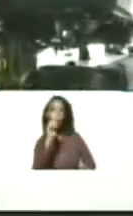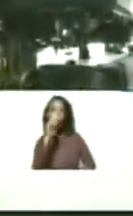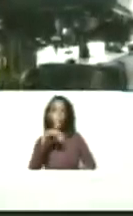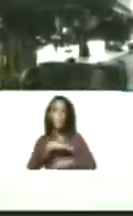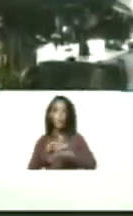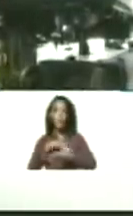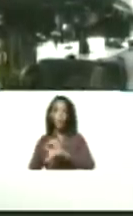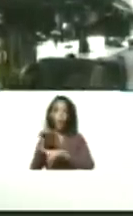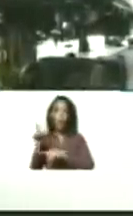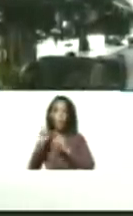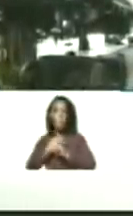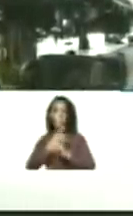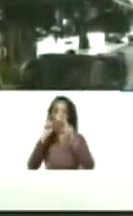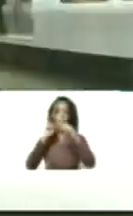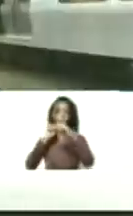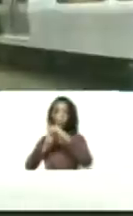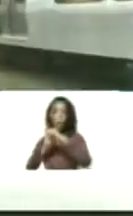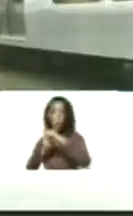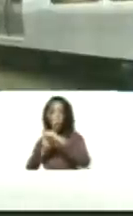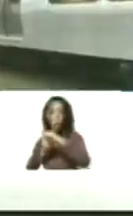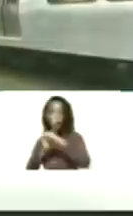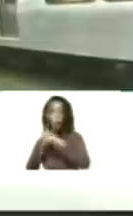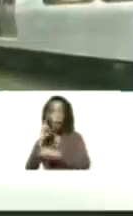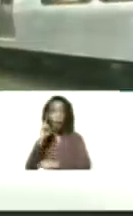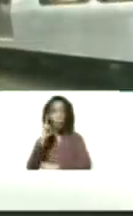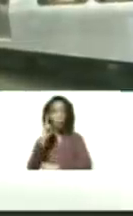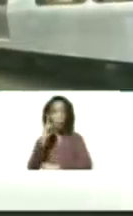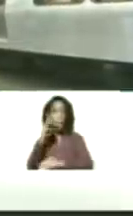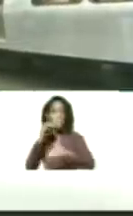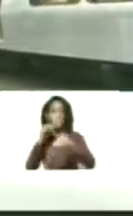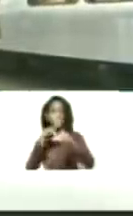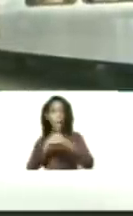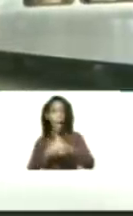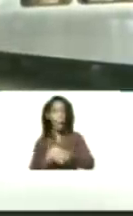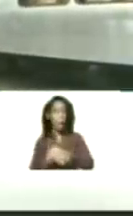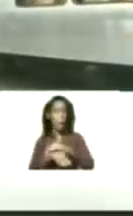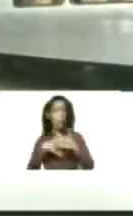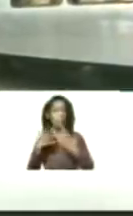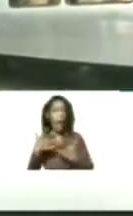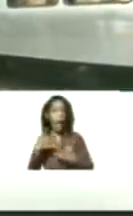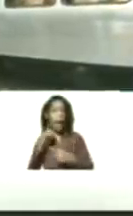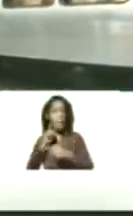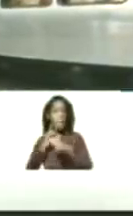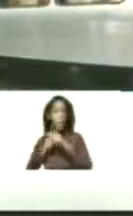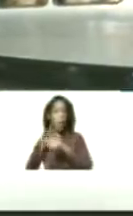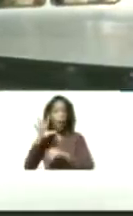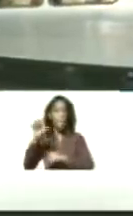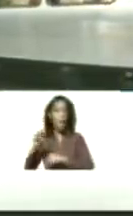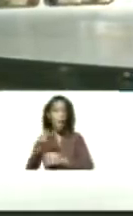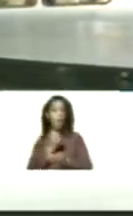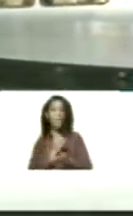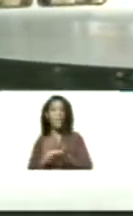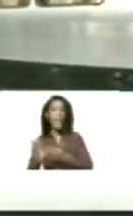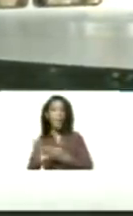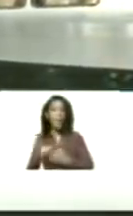de que se descubrió en unos trenes que fueron comprados con un crédito de la